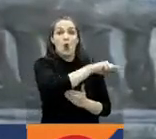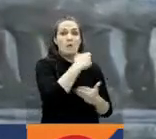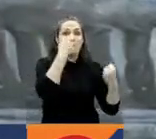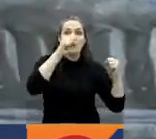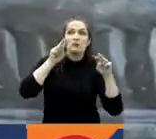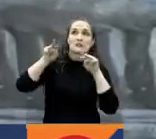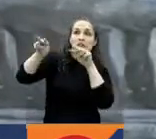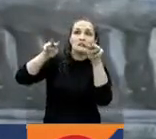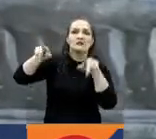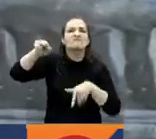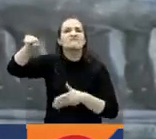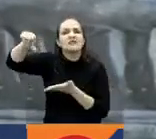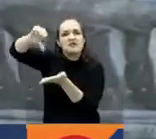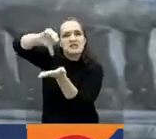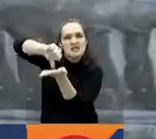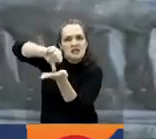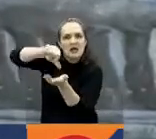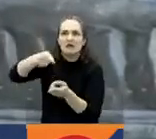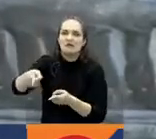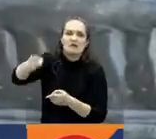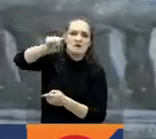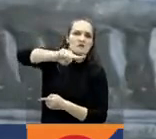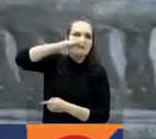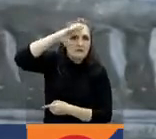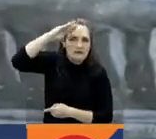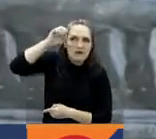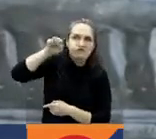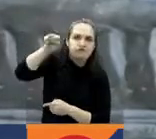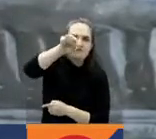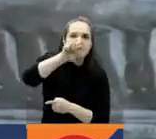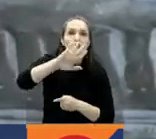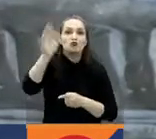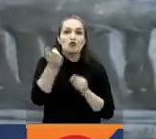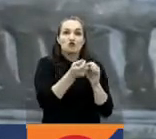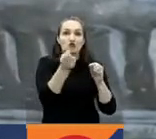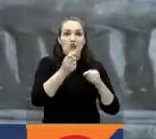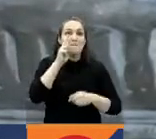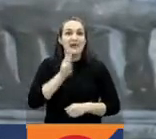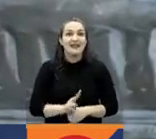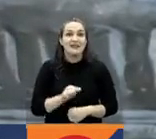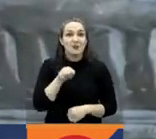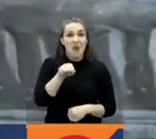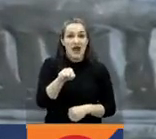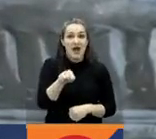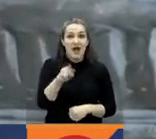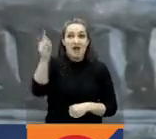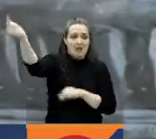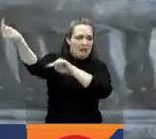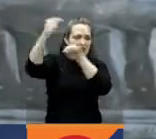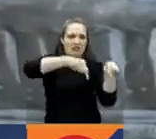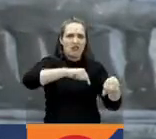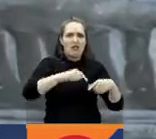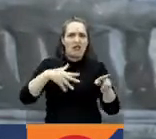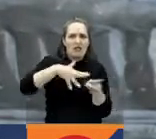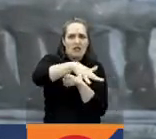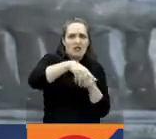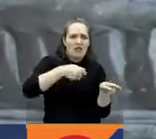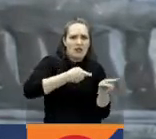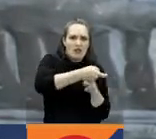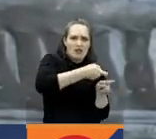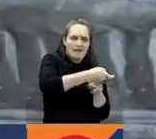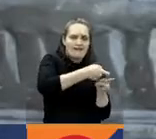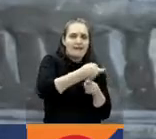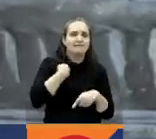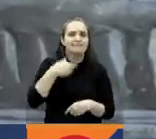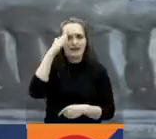terroristas de Irán y de Hezbollah ubicadas en su frontera, en Venezuela. Por la experiencia de muchos años, sabemos que